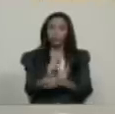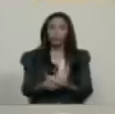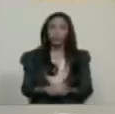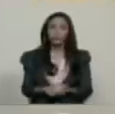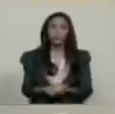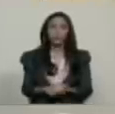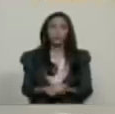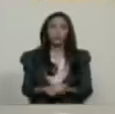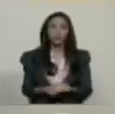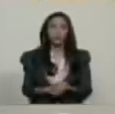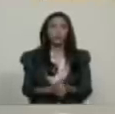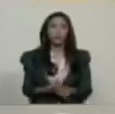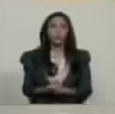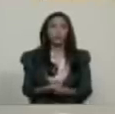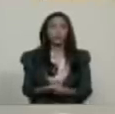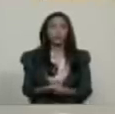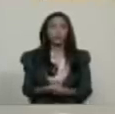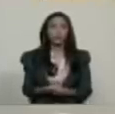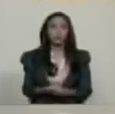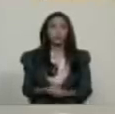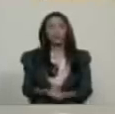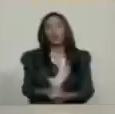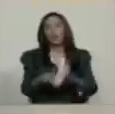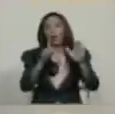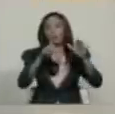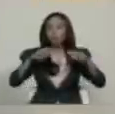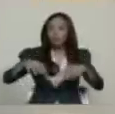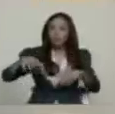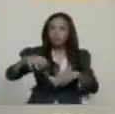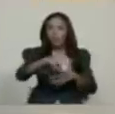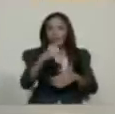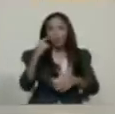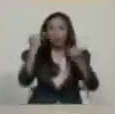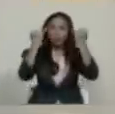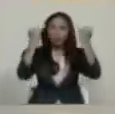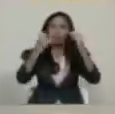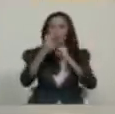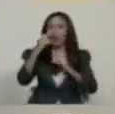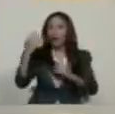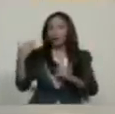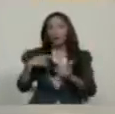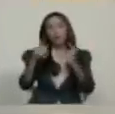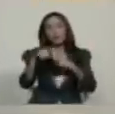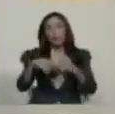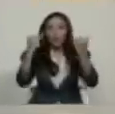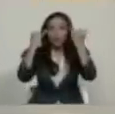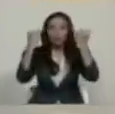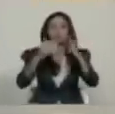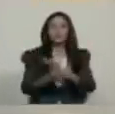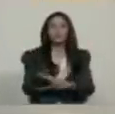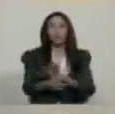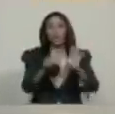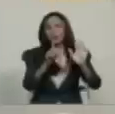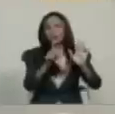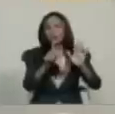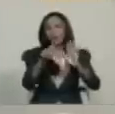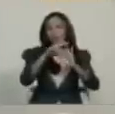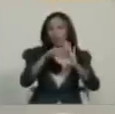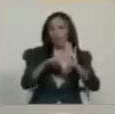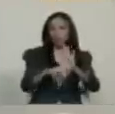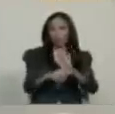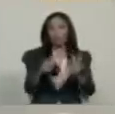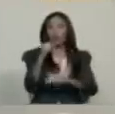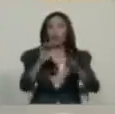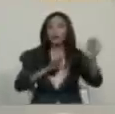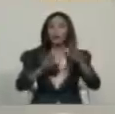las 6 regiones productivas que creé el pasado lunes, 15 de octubre, cuando celebramos